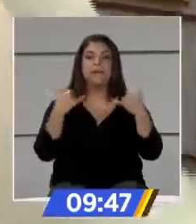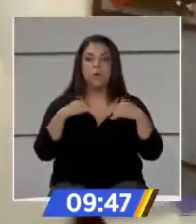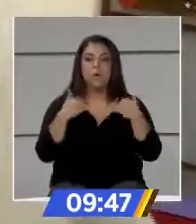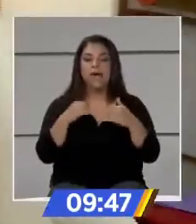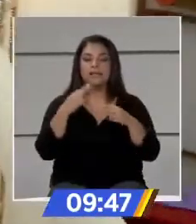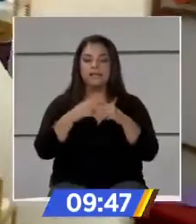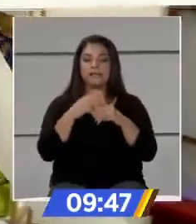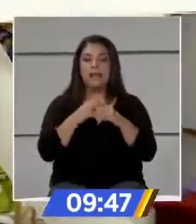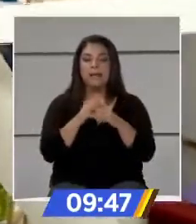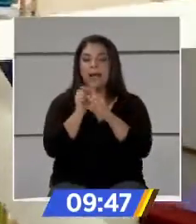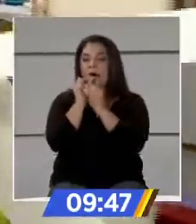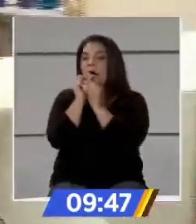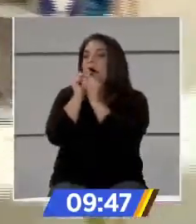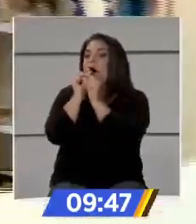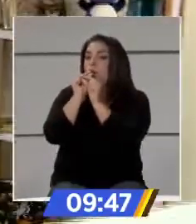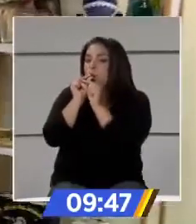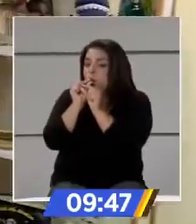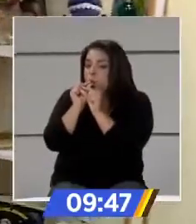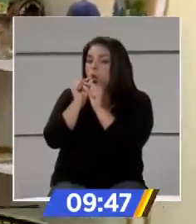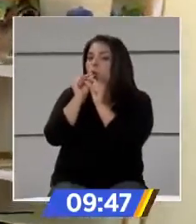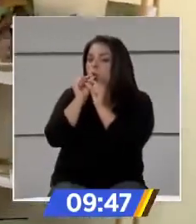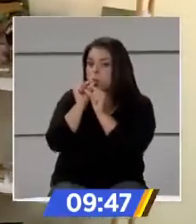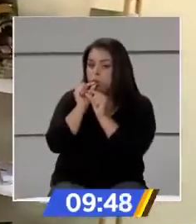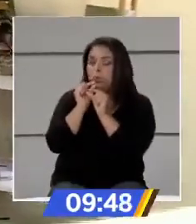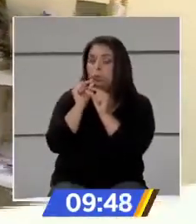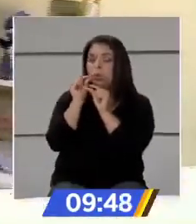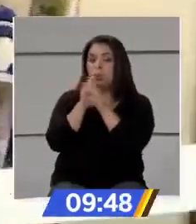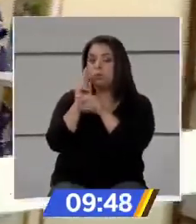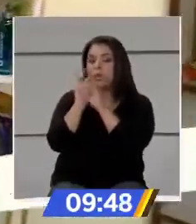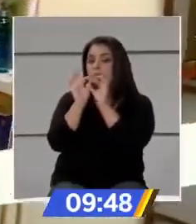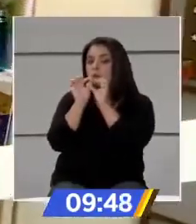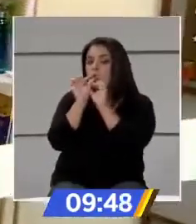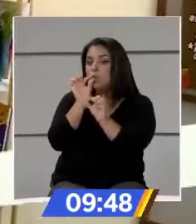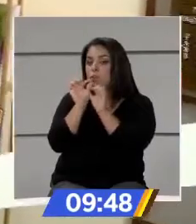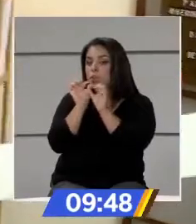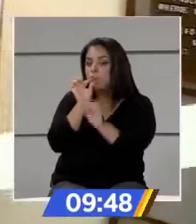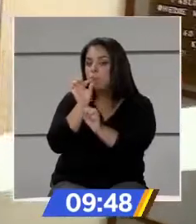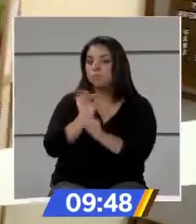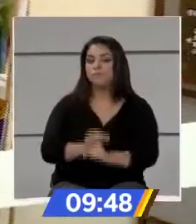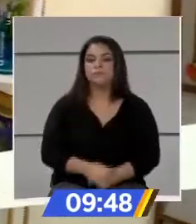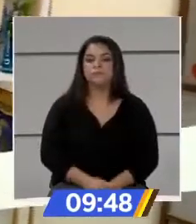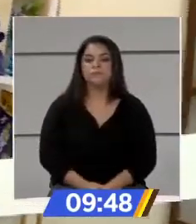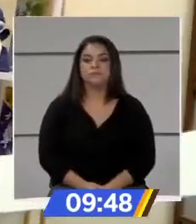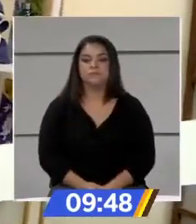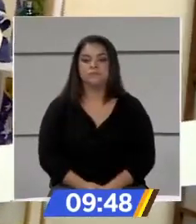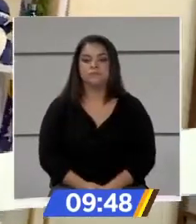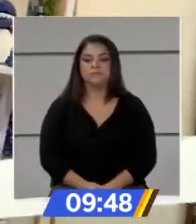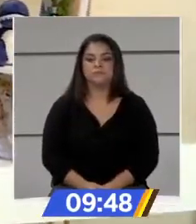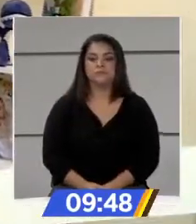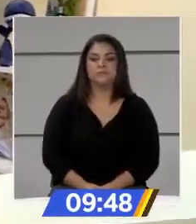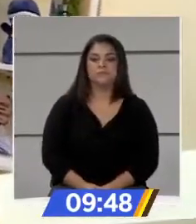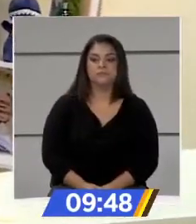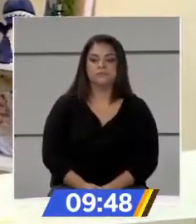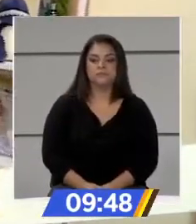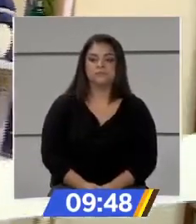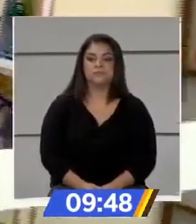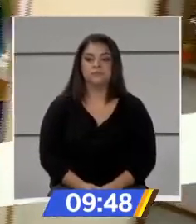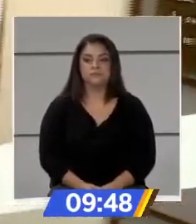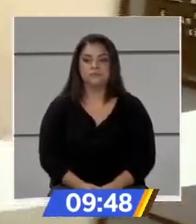sopla, sopla. Sopla, sopla, ok. Vamos a usar una pajillita. Sergio ahí tiene una sin abrir para que esté limpiecita.